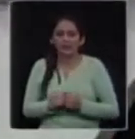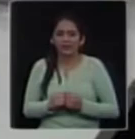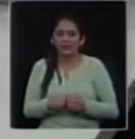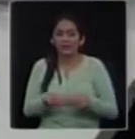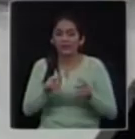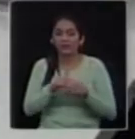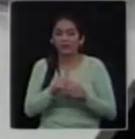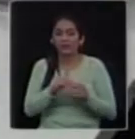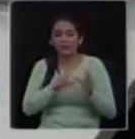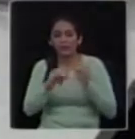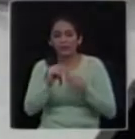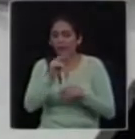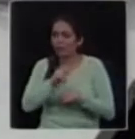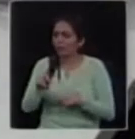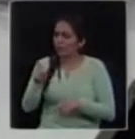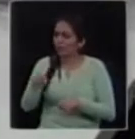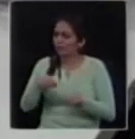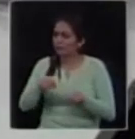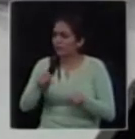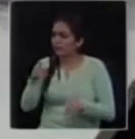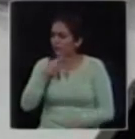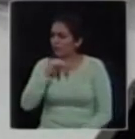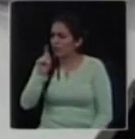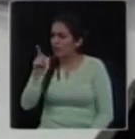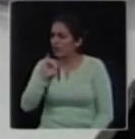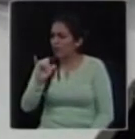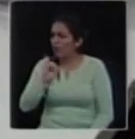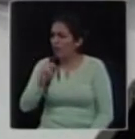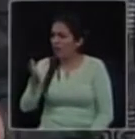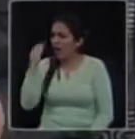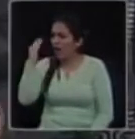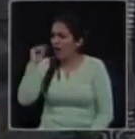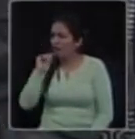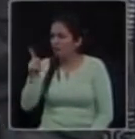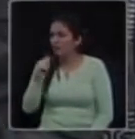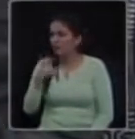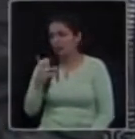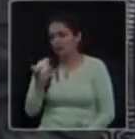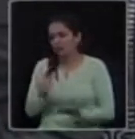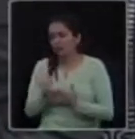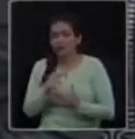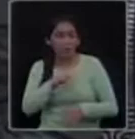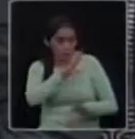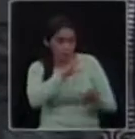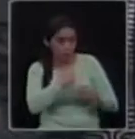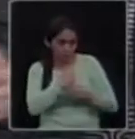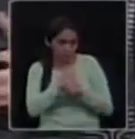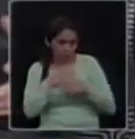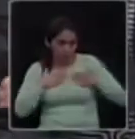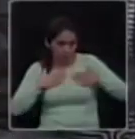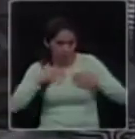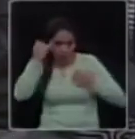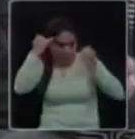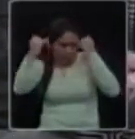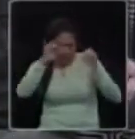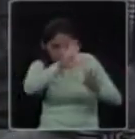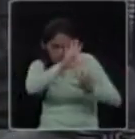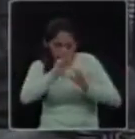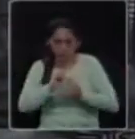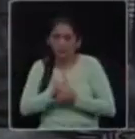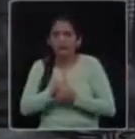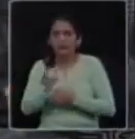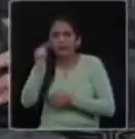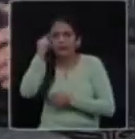Mundial. Y dije, perfecto, hice números, saqué algo de ganancia y le dije, ya, yo te la fabrico. Y empecé a dejar mi